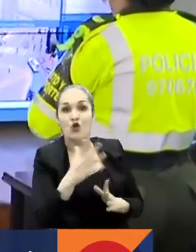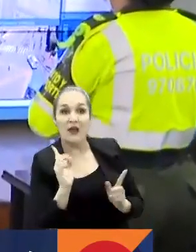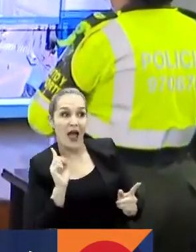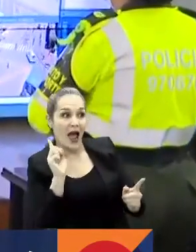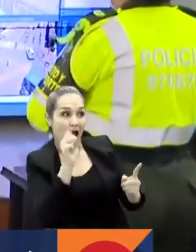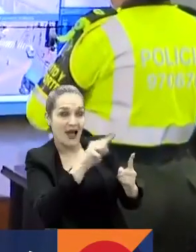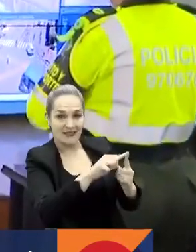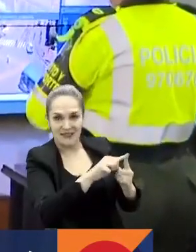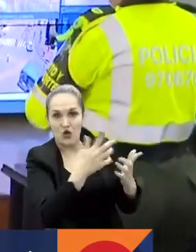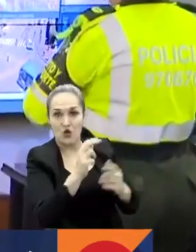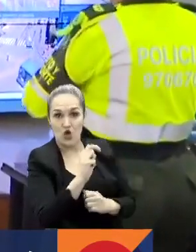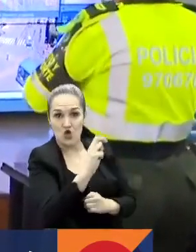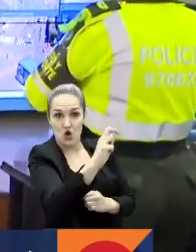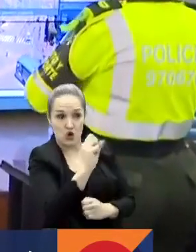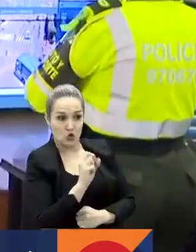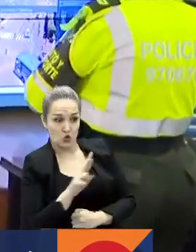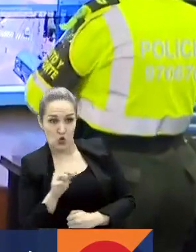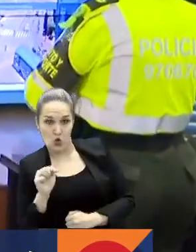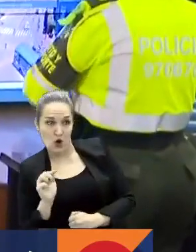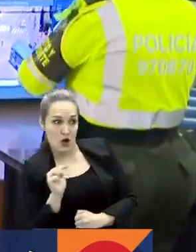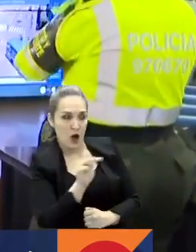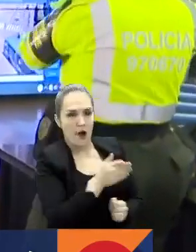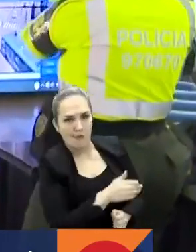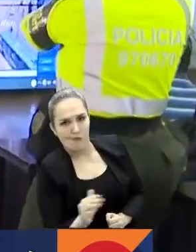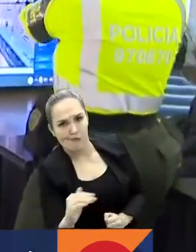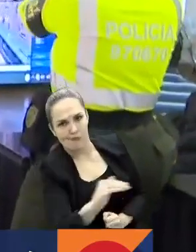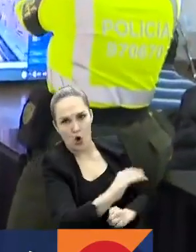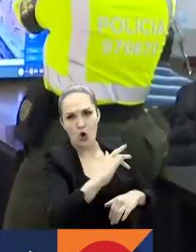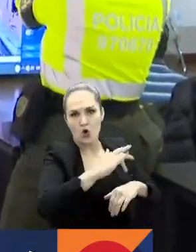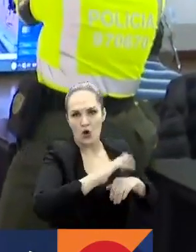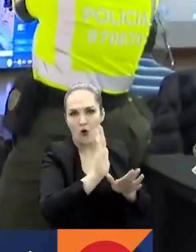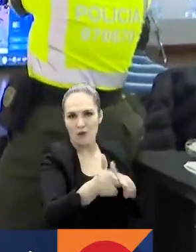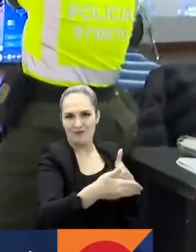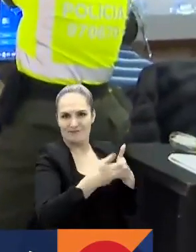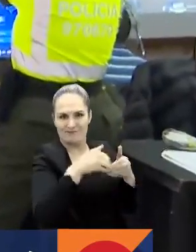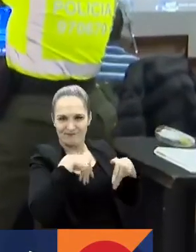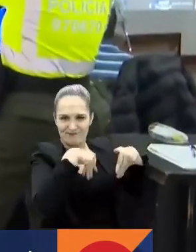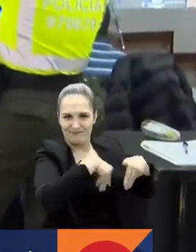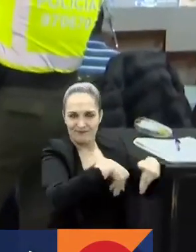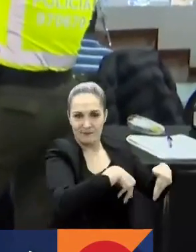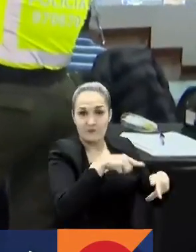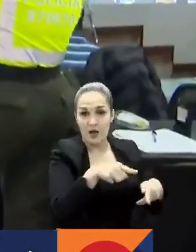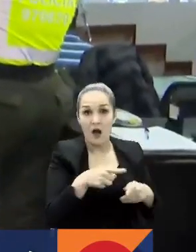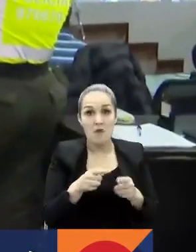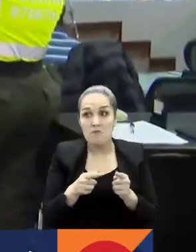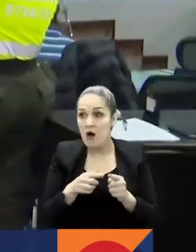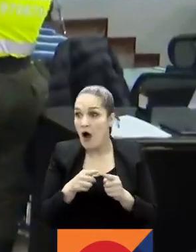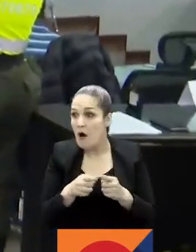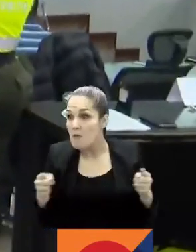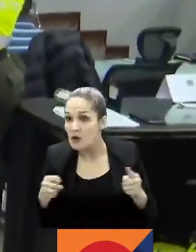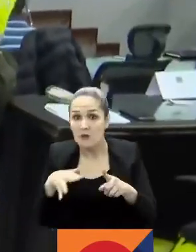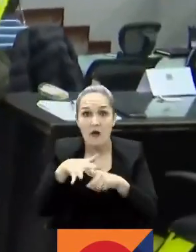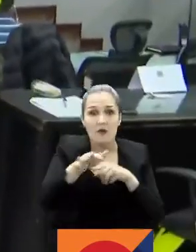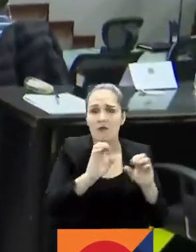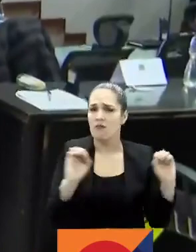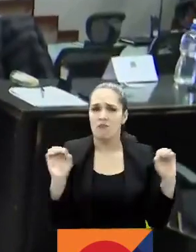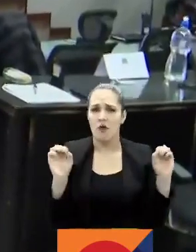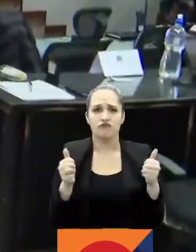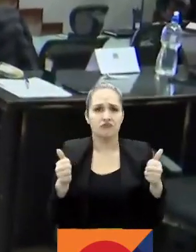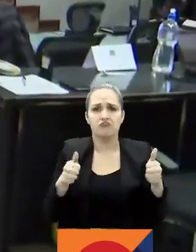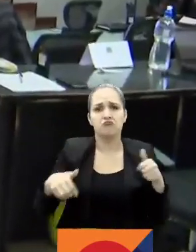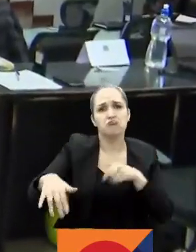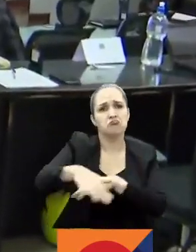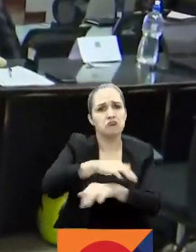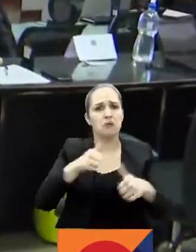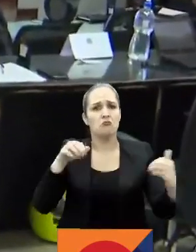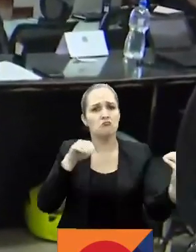el momento no se registran otras afectaciones en el sistema de transporte de Bogotá por manifestaciones.